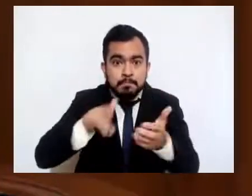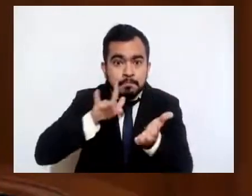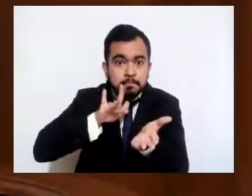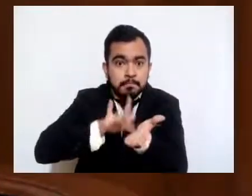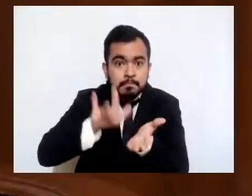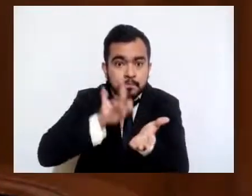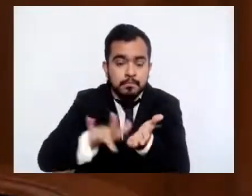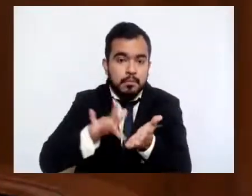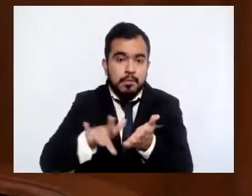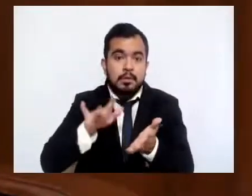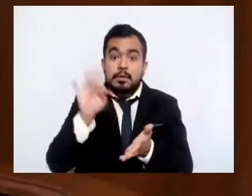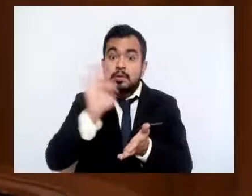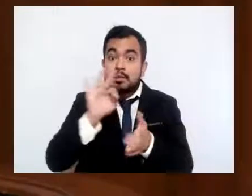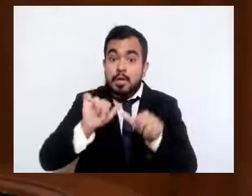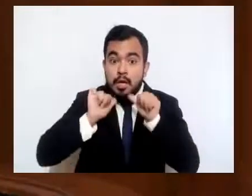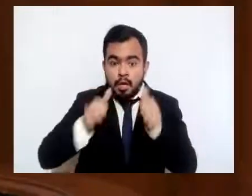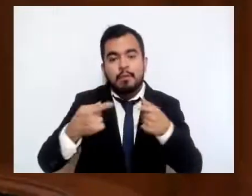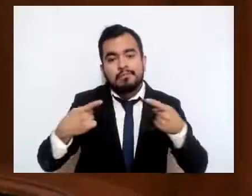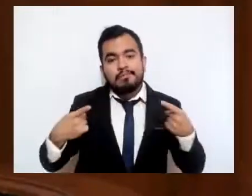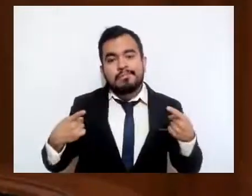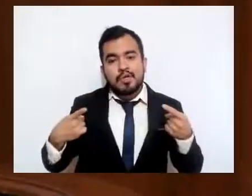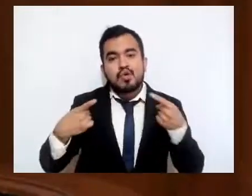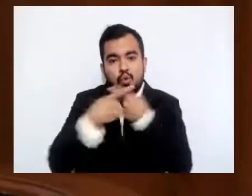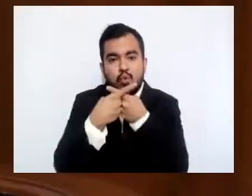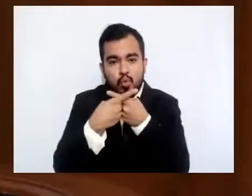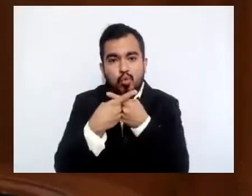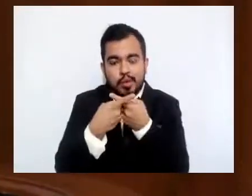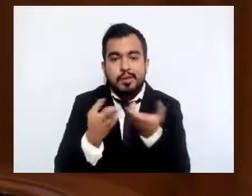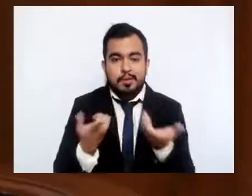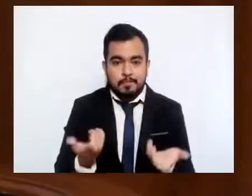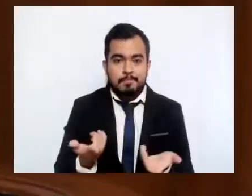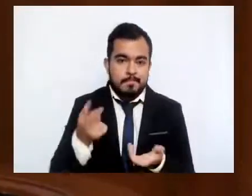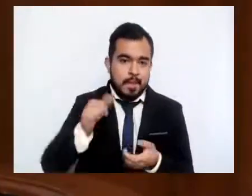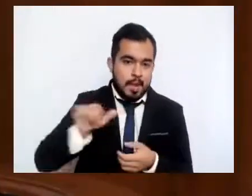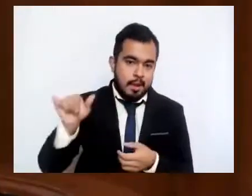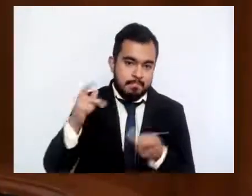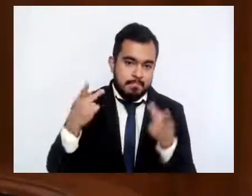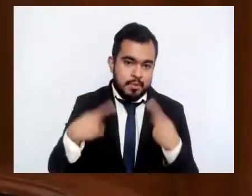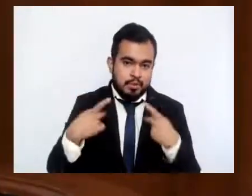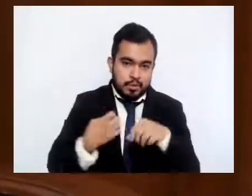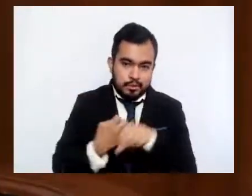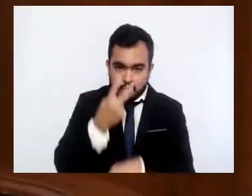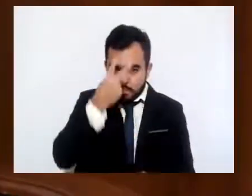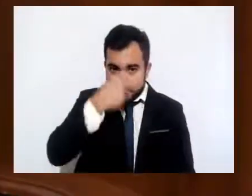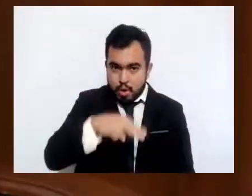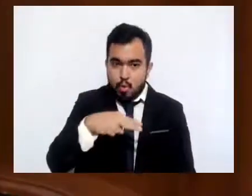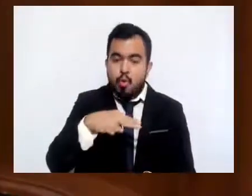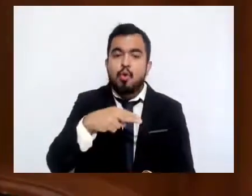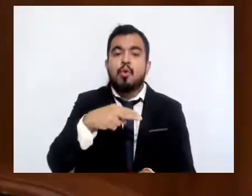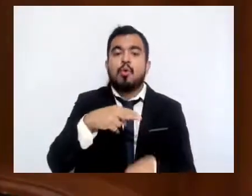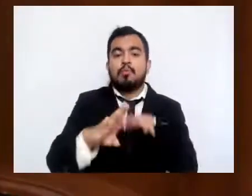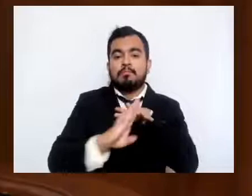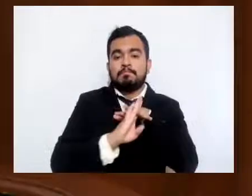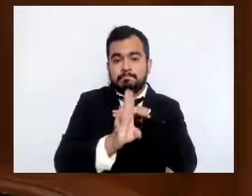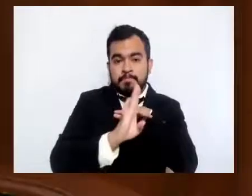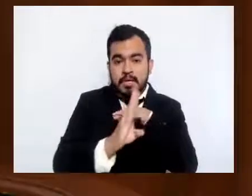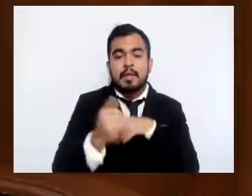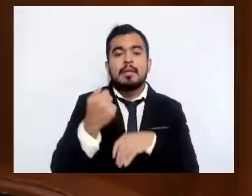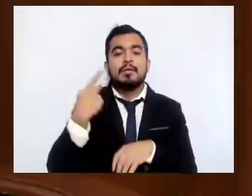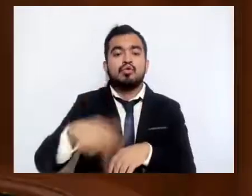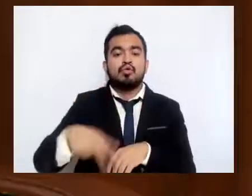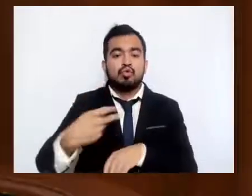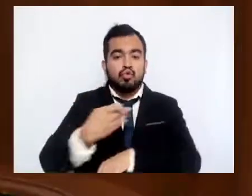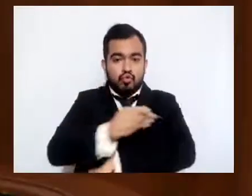familiar a los mexiquenses migrantes y a sus familias en nuestra entidad. Esta modificación a la ley concede